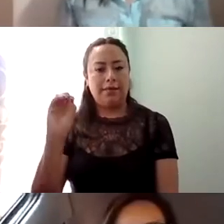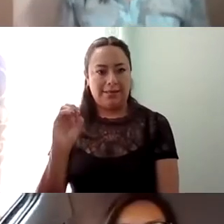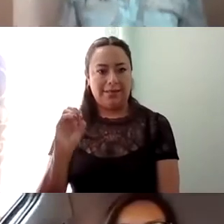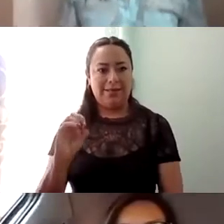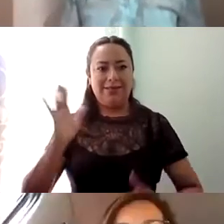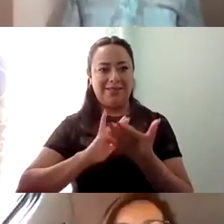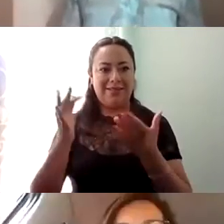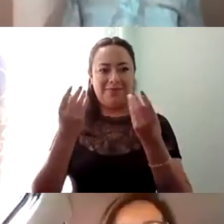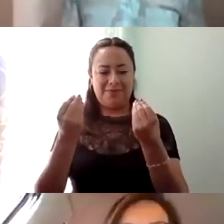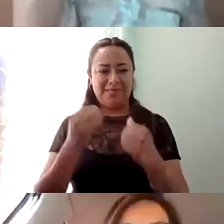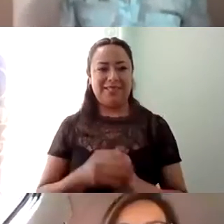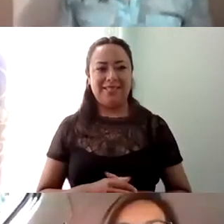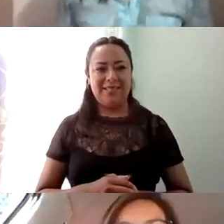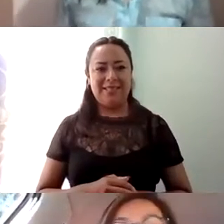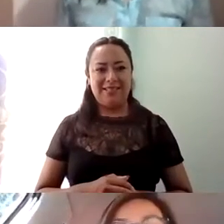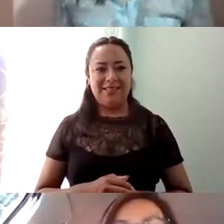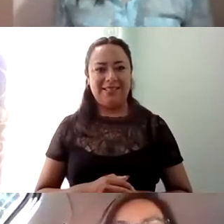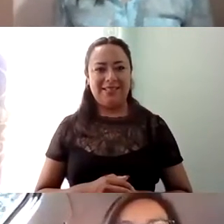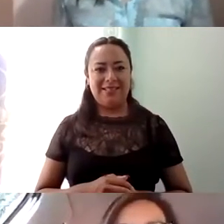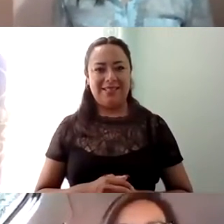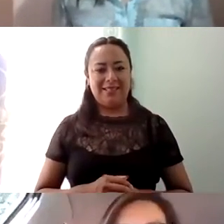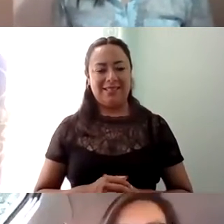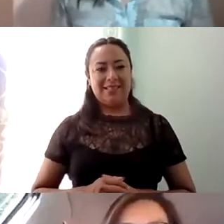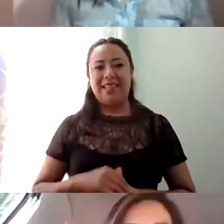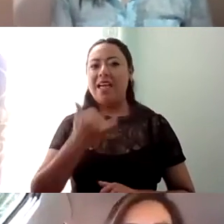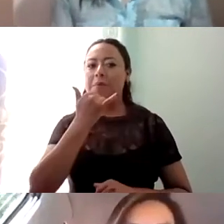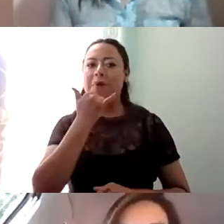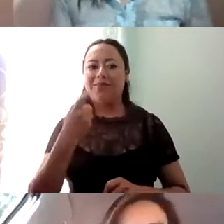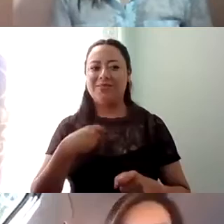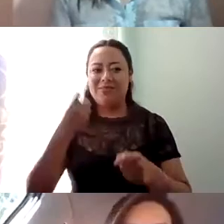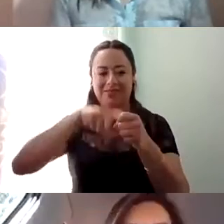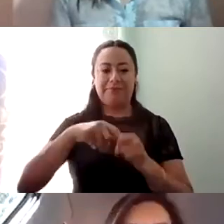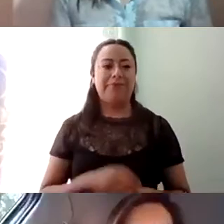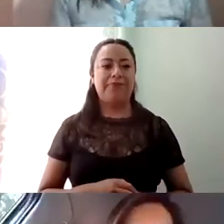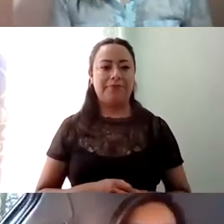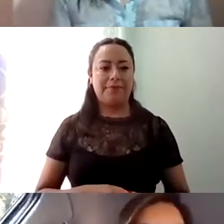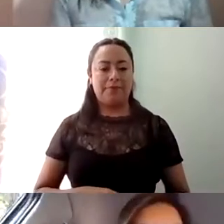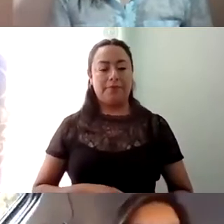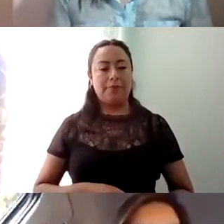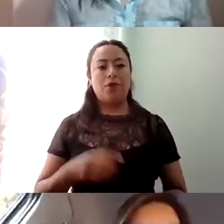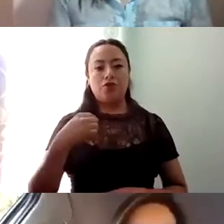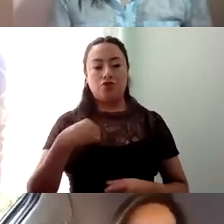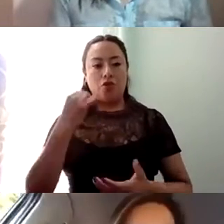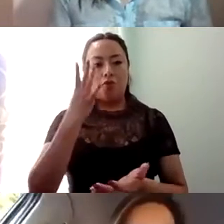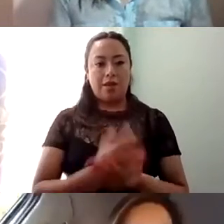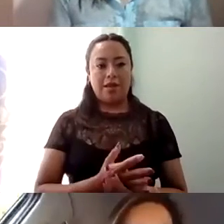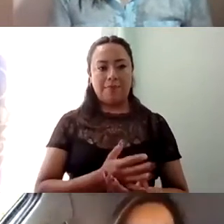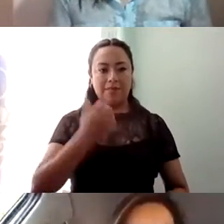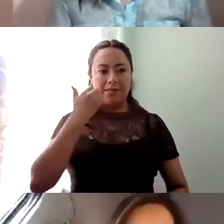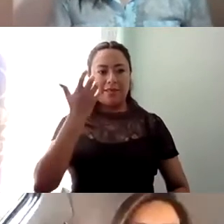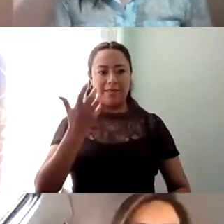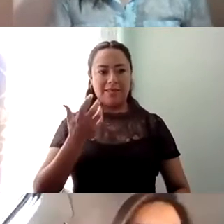Aprovecho para pedir mi incorporación, perdón. Sí. Gracias. Nada más para seguir preguntando a los demás